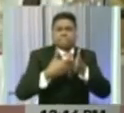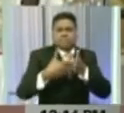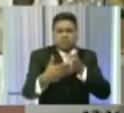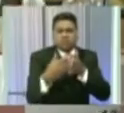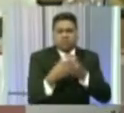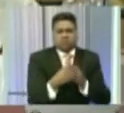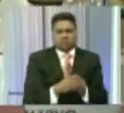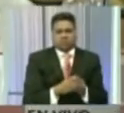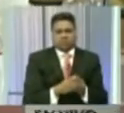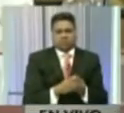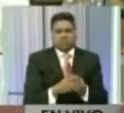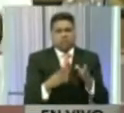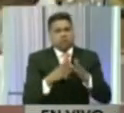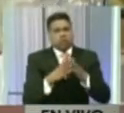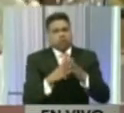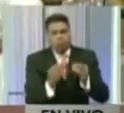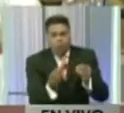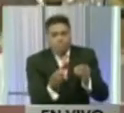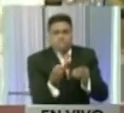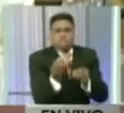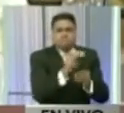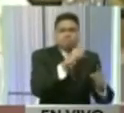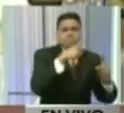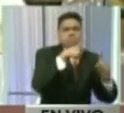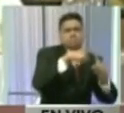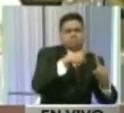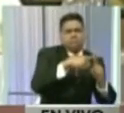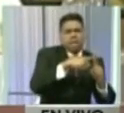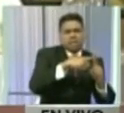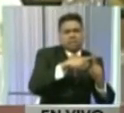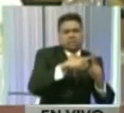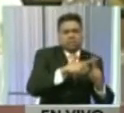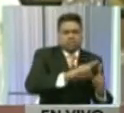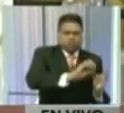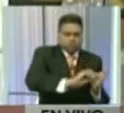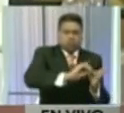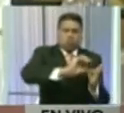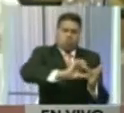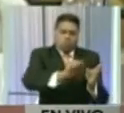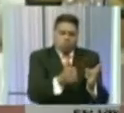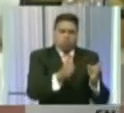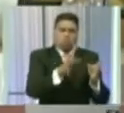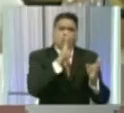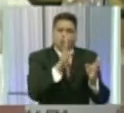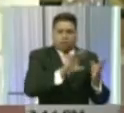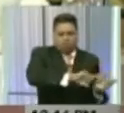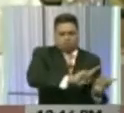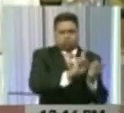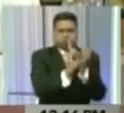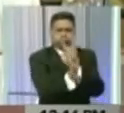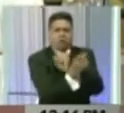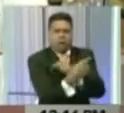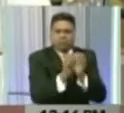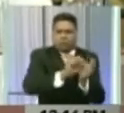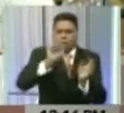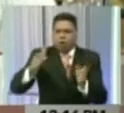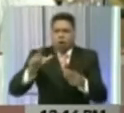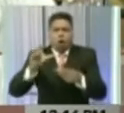llamamos reservas excedentarias, pasen a formar parte, me la depositan en Fonden. Y vamos a dedicarla a